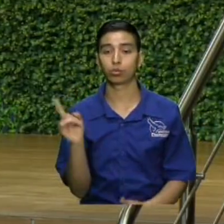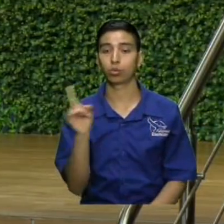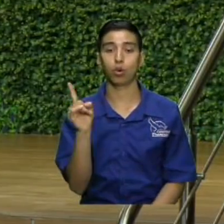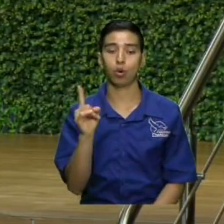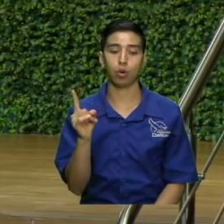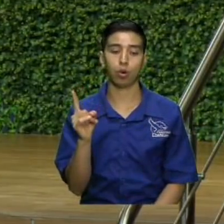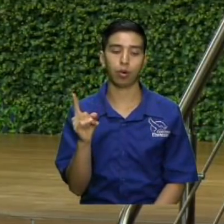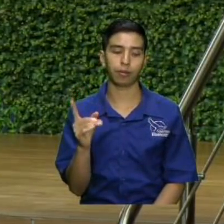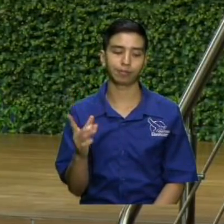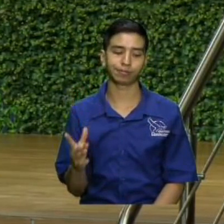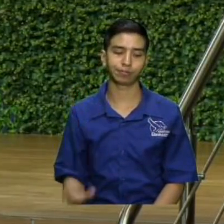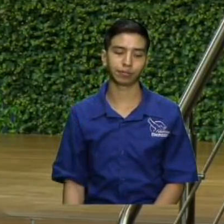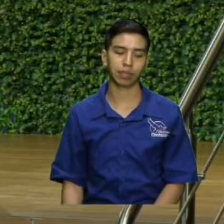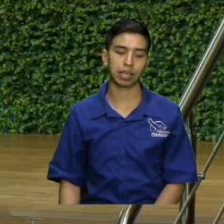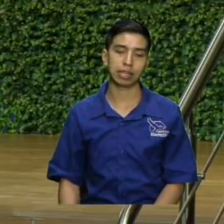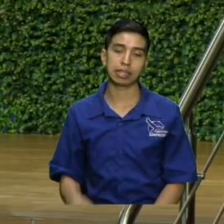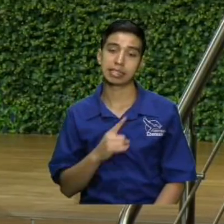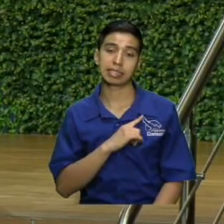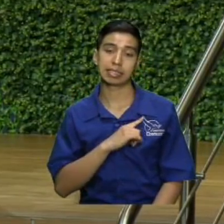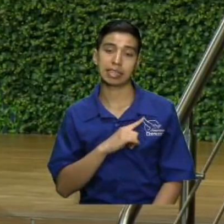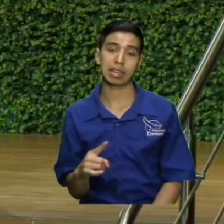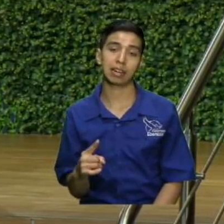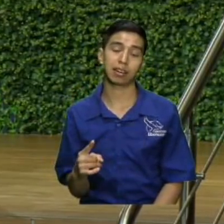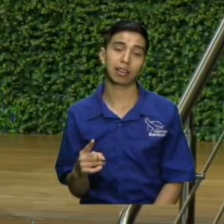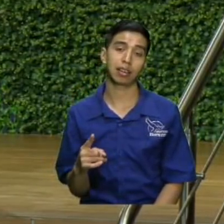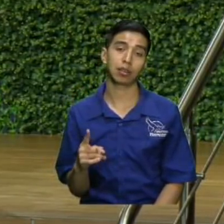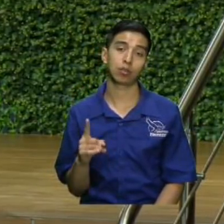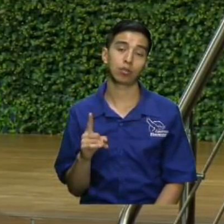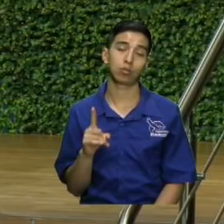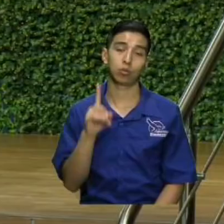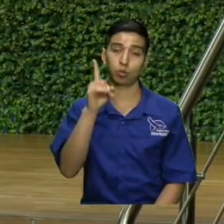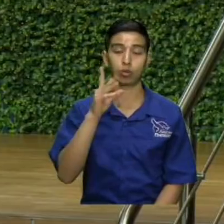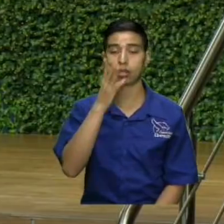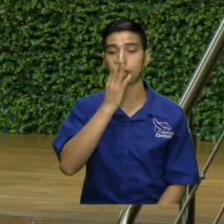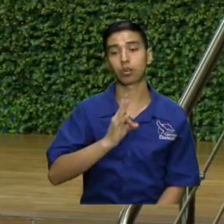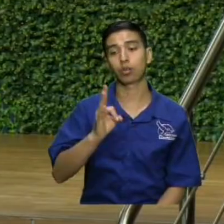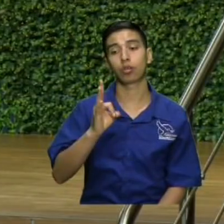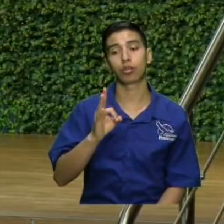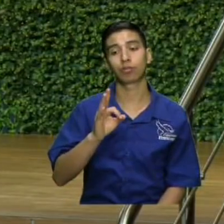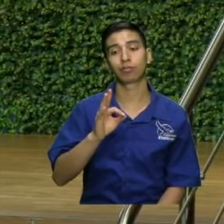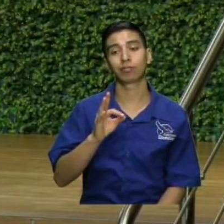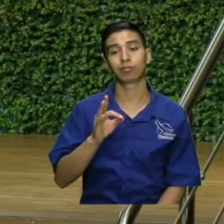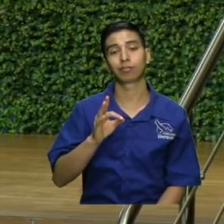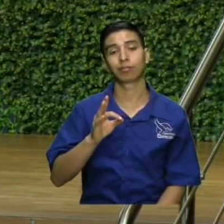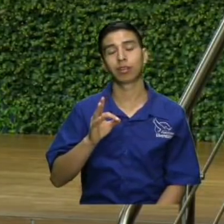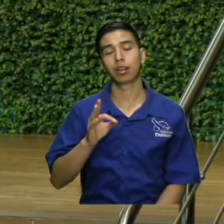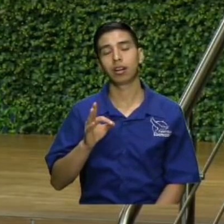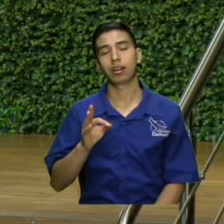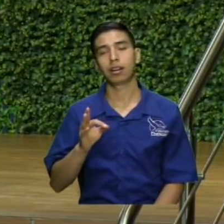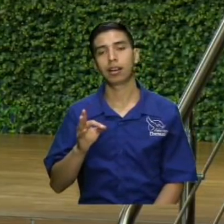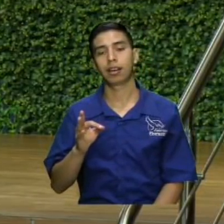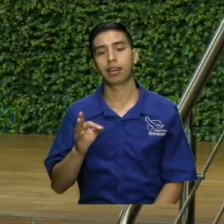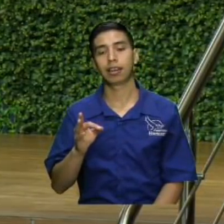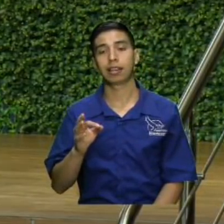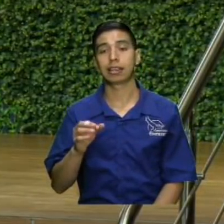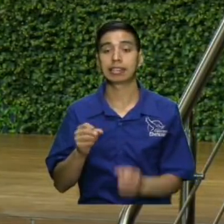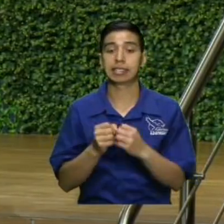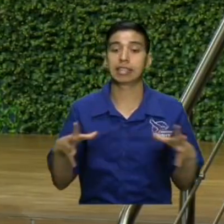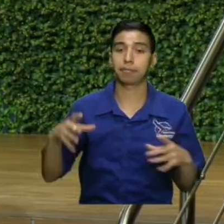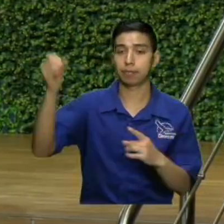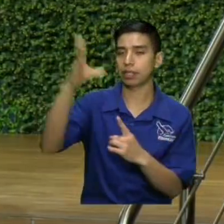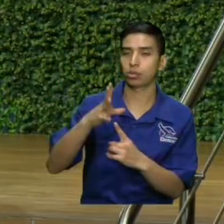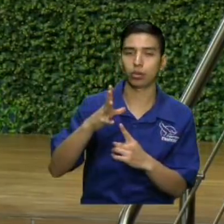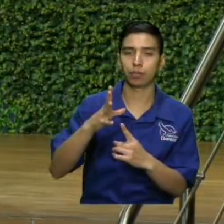sino que me da los derechos de la primogenitura, aunque yo no sea el primogénito. Porque cuando